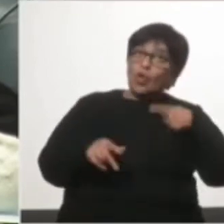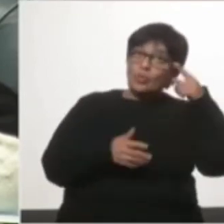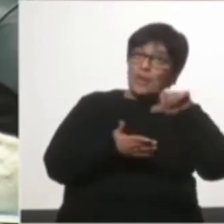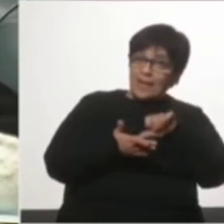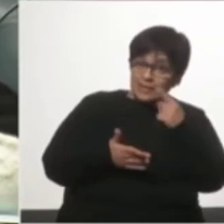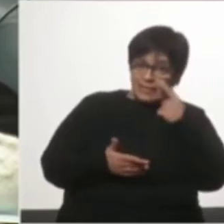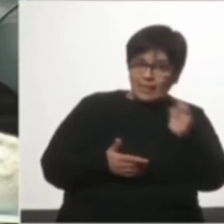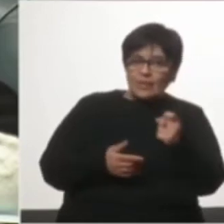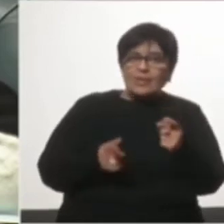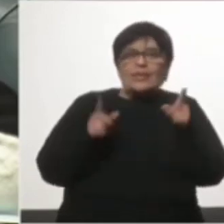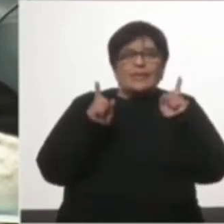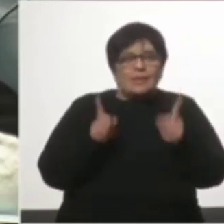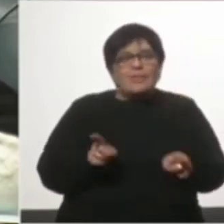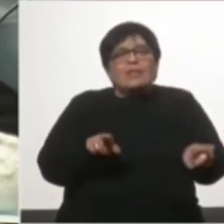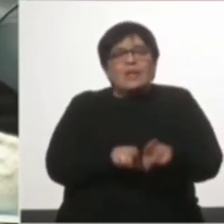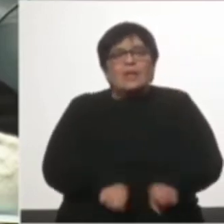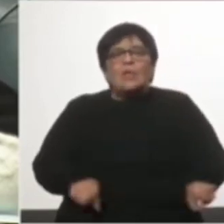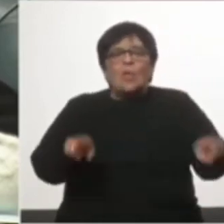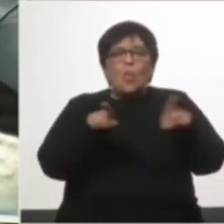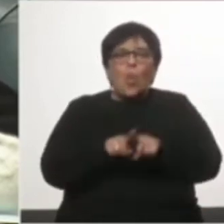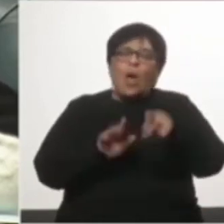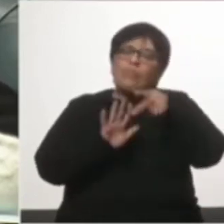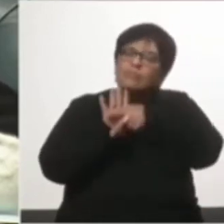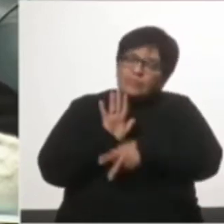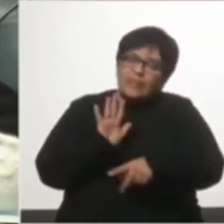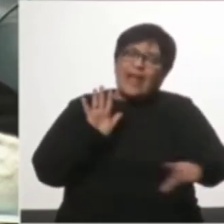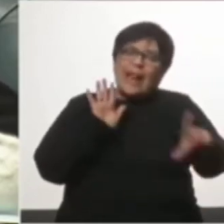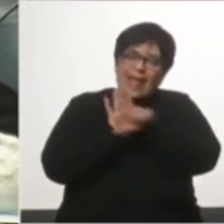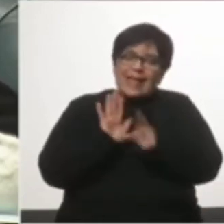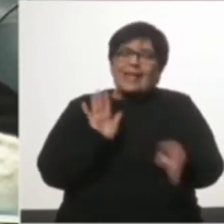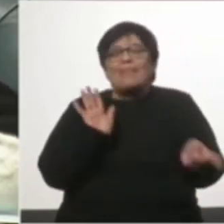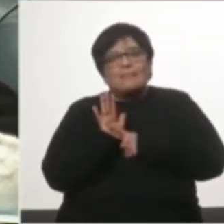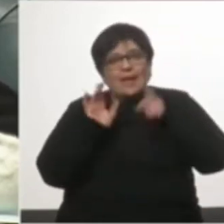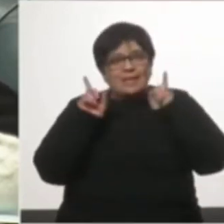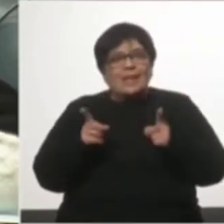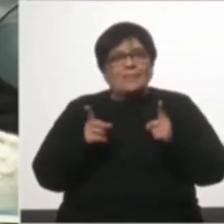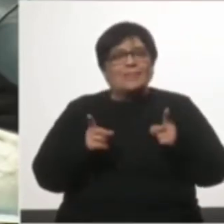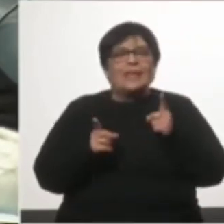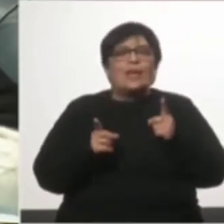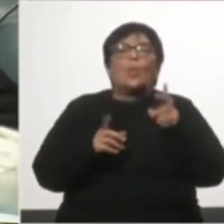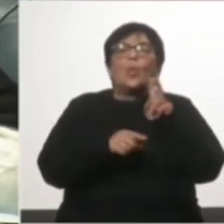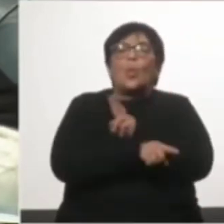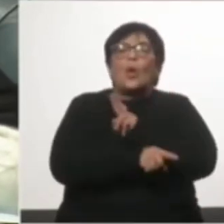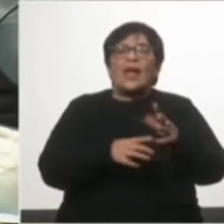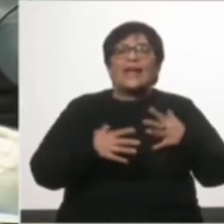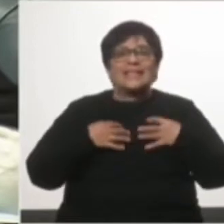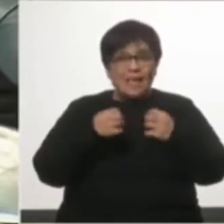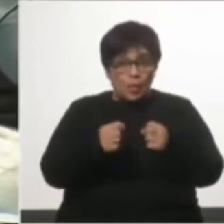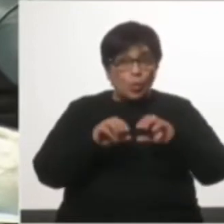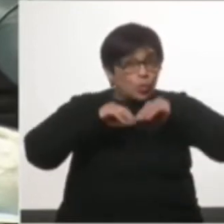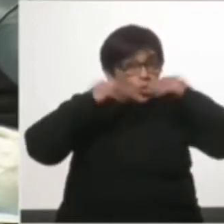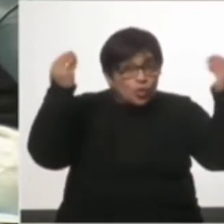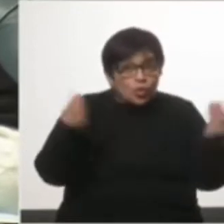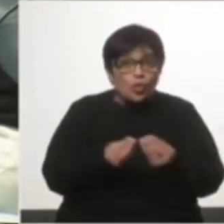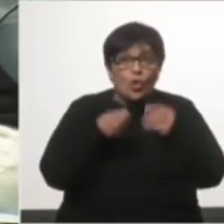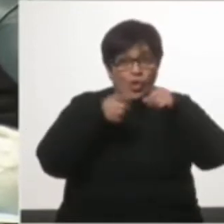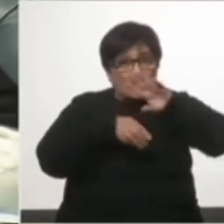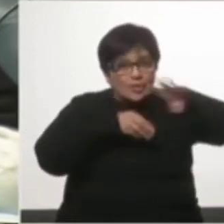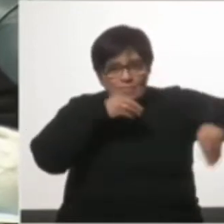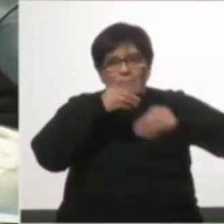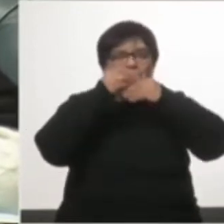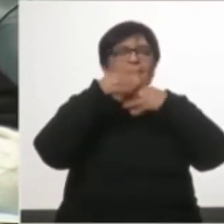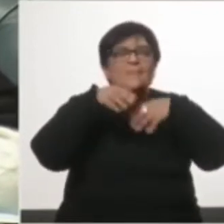lo mismo que la marca legal, la normativa, y ahora le agregamos la seguridad sanitaria. Todo esto es un valor